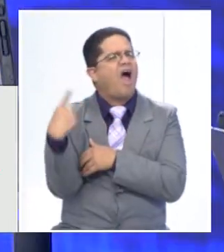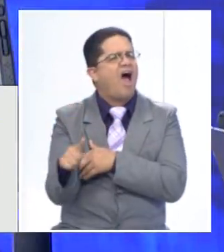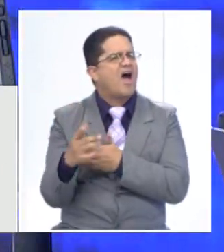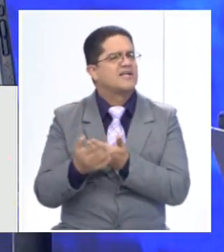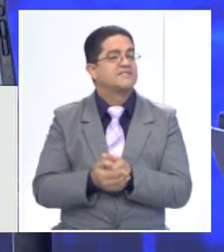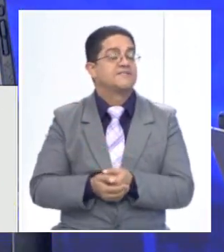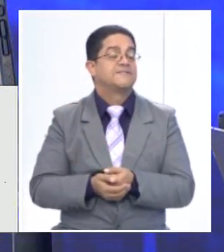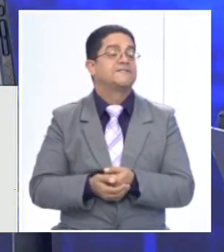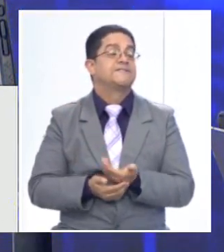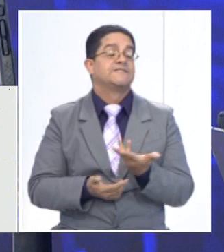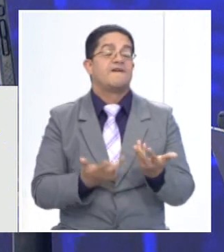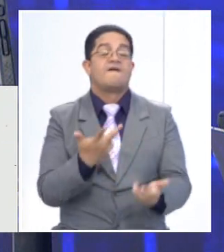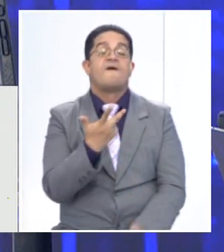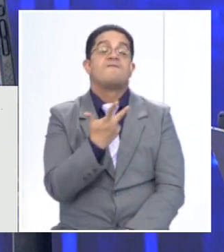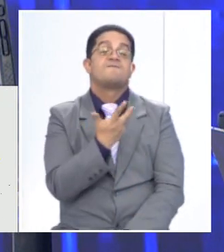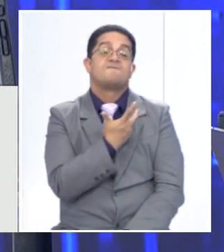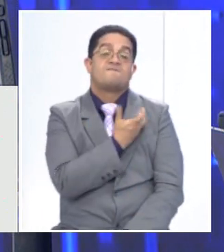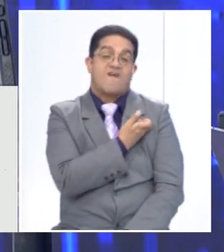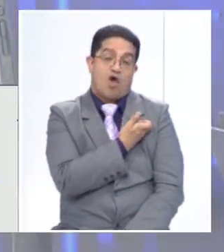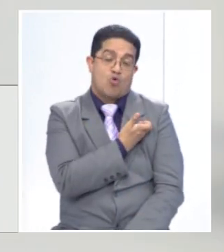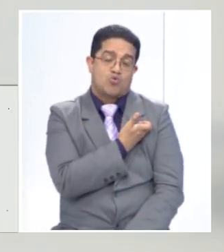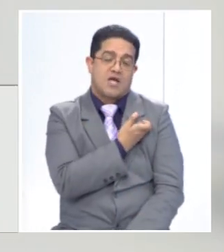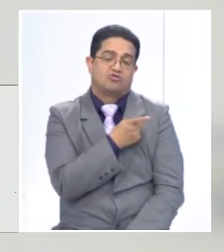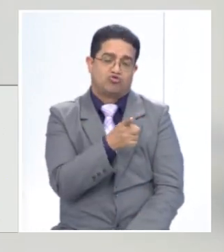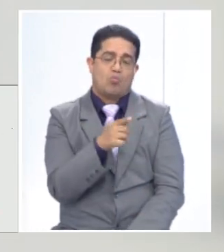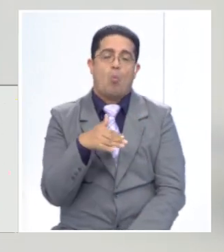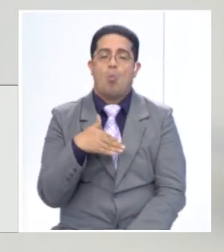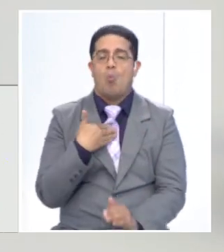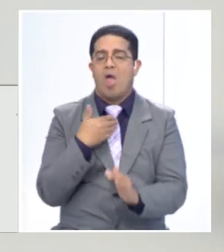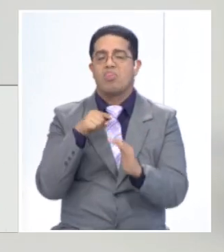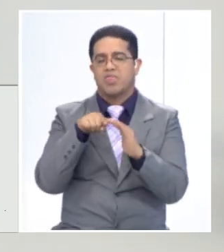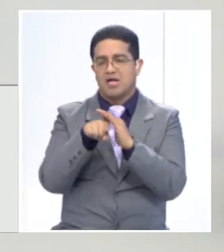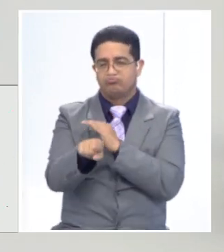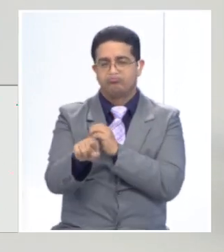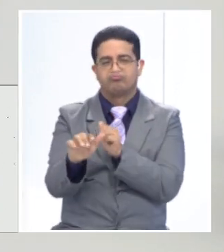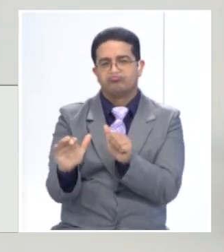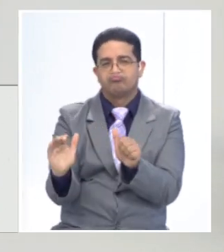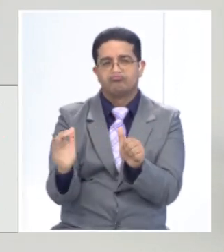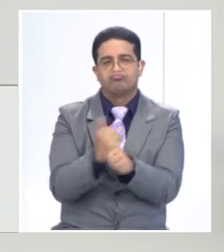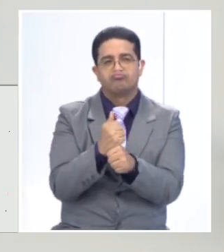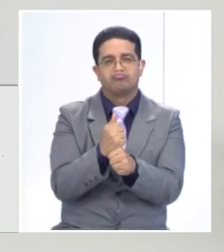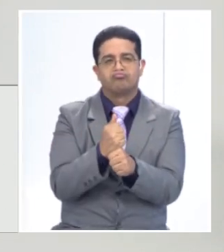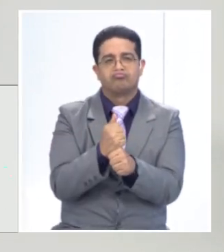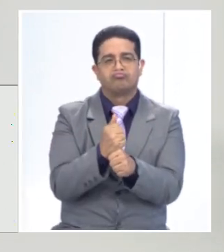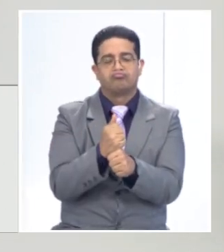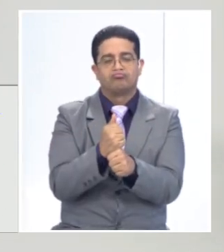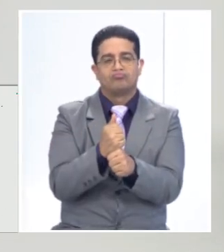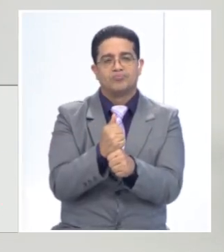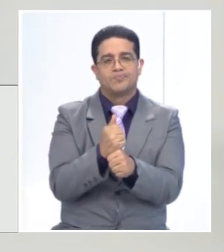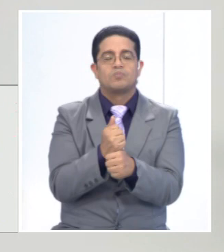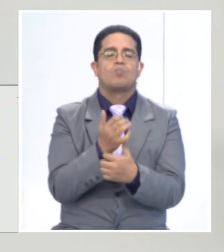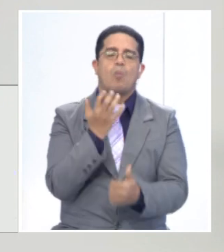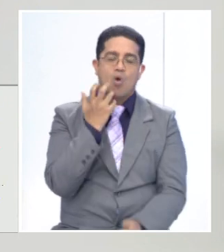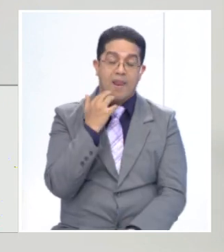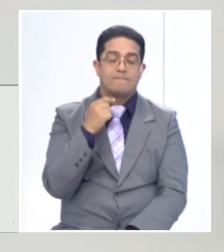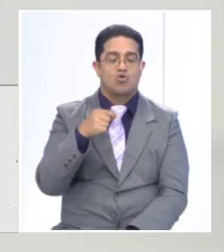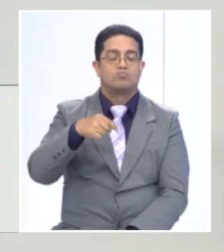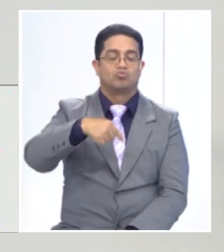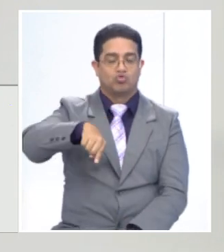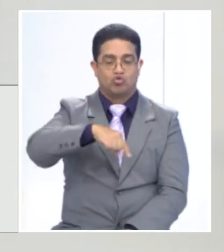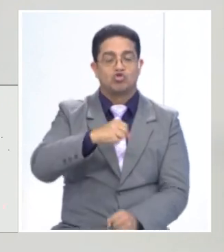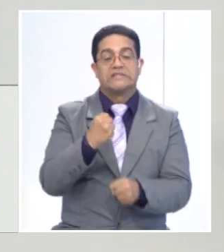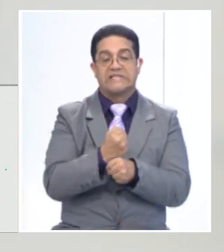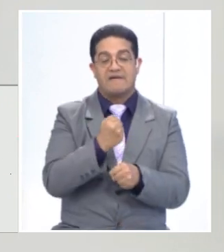La vacunación pueden conseguirla perfectamente. Nosotros a nivel de sanidad, por ejemplo, la